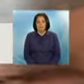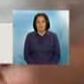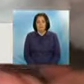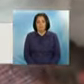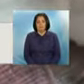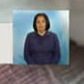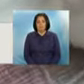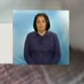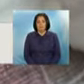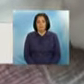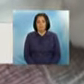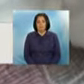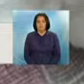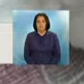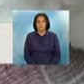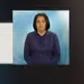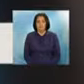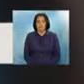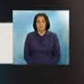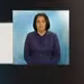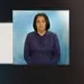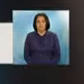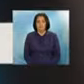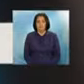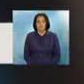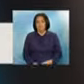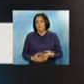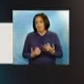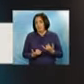vamos con la parte del